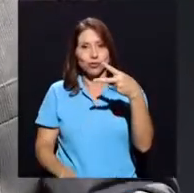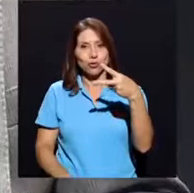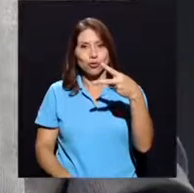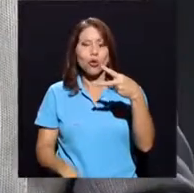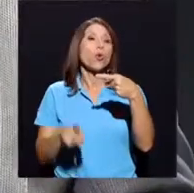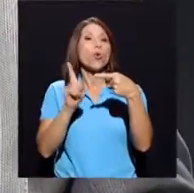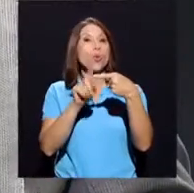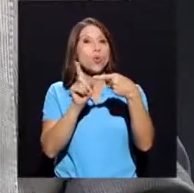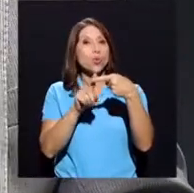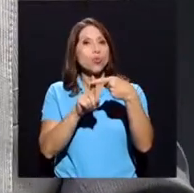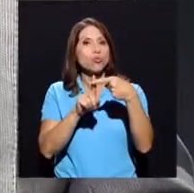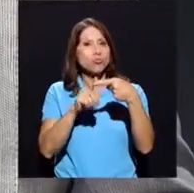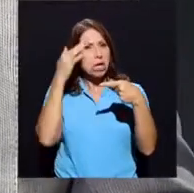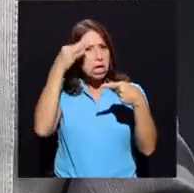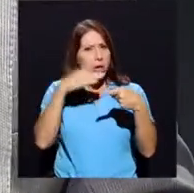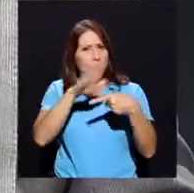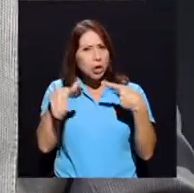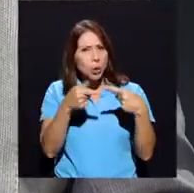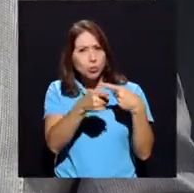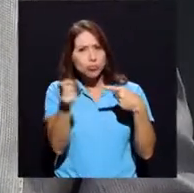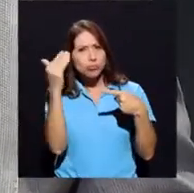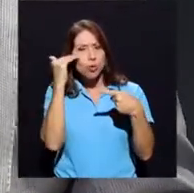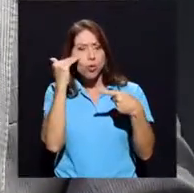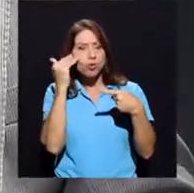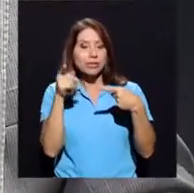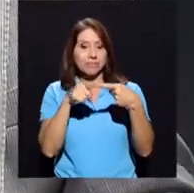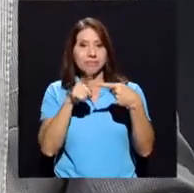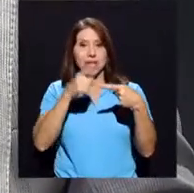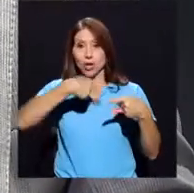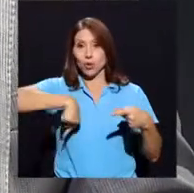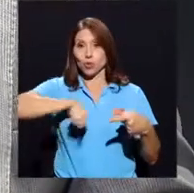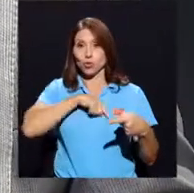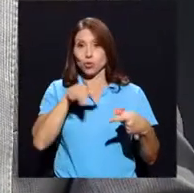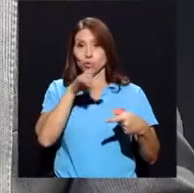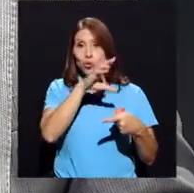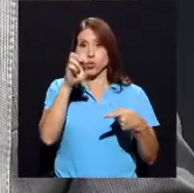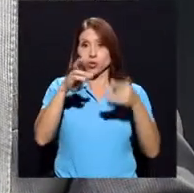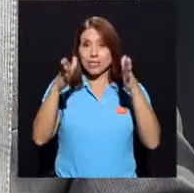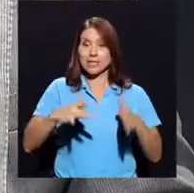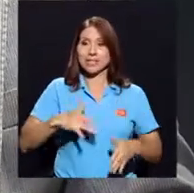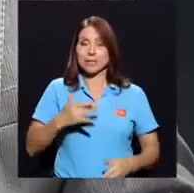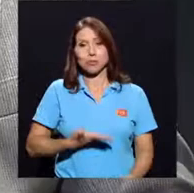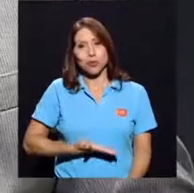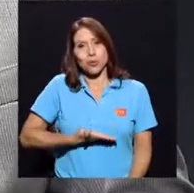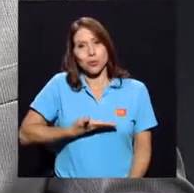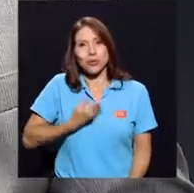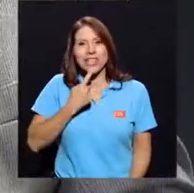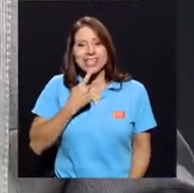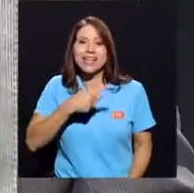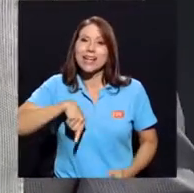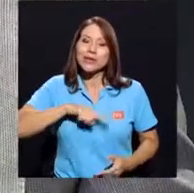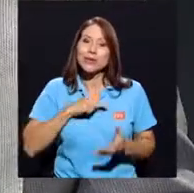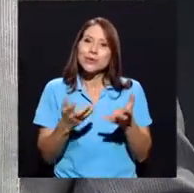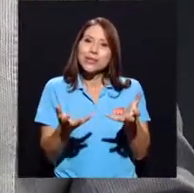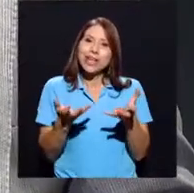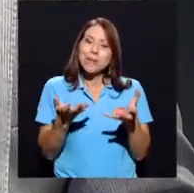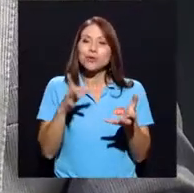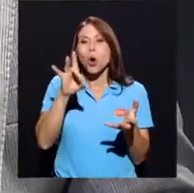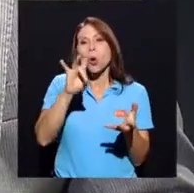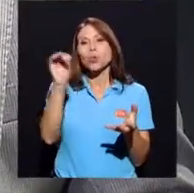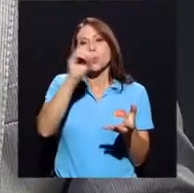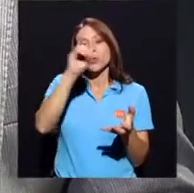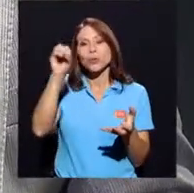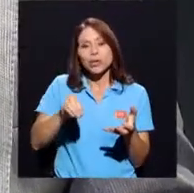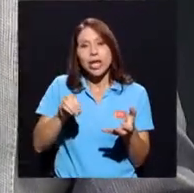tiene uno que creo que todo el mundo lo conoce y es nosotros como costarricenses nos ayudó y hacemos de decir que queremos dedicar el 8 por ciento